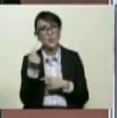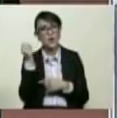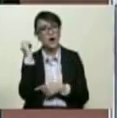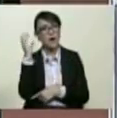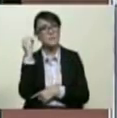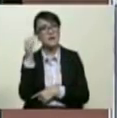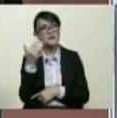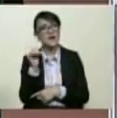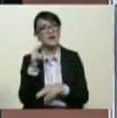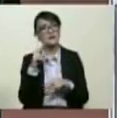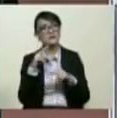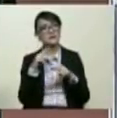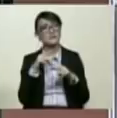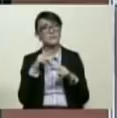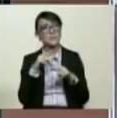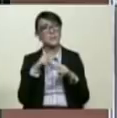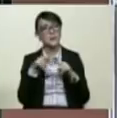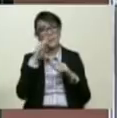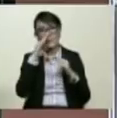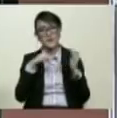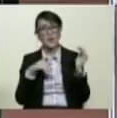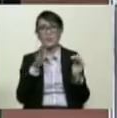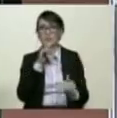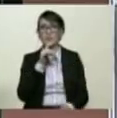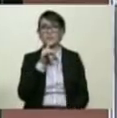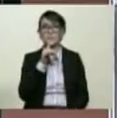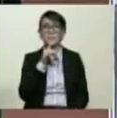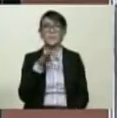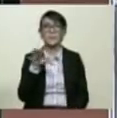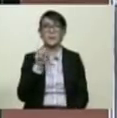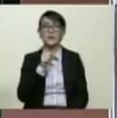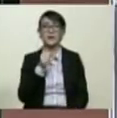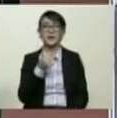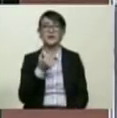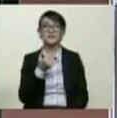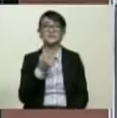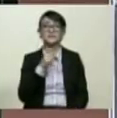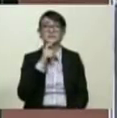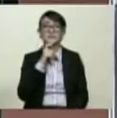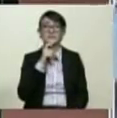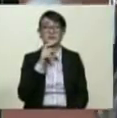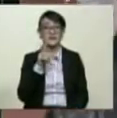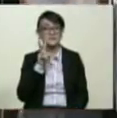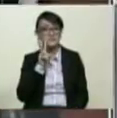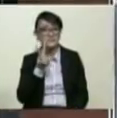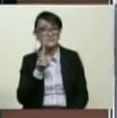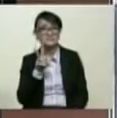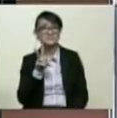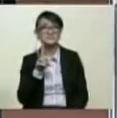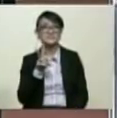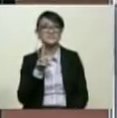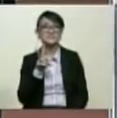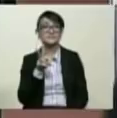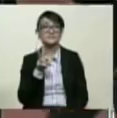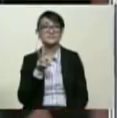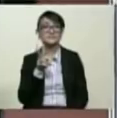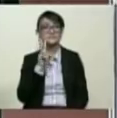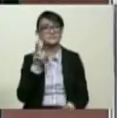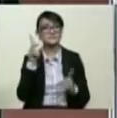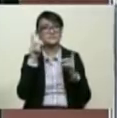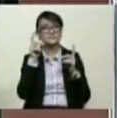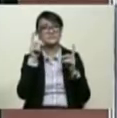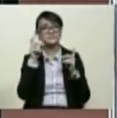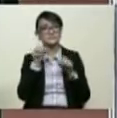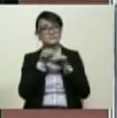campaña se encuentra la presencia de menores de edad. Entendemos que el señor Falcón tiene una dificultad para reconocer, porque no sé si usted vio una foto que se